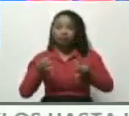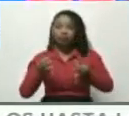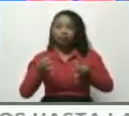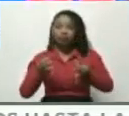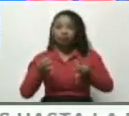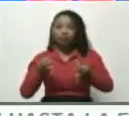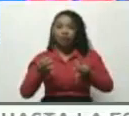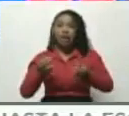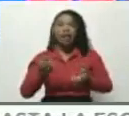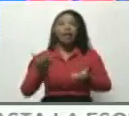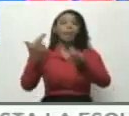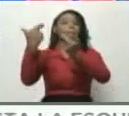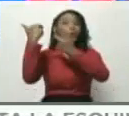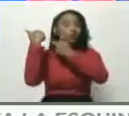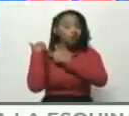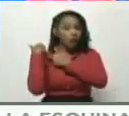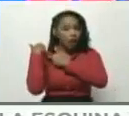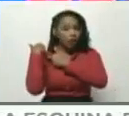debe haber responsabilidad,